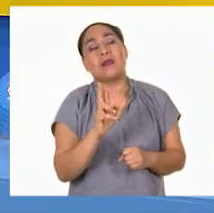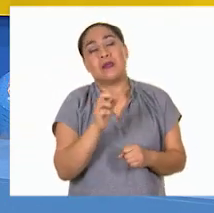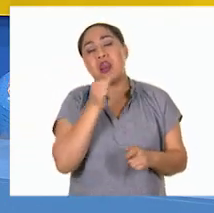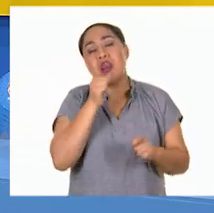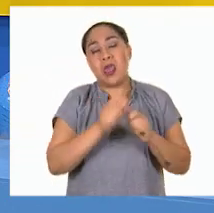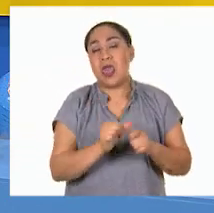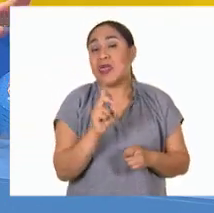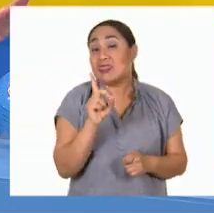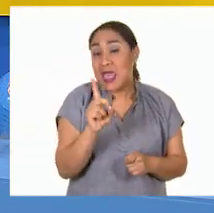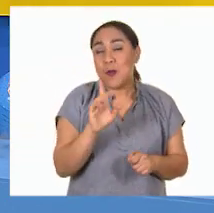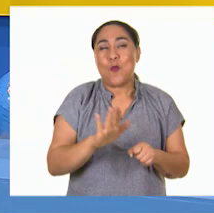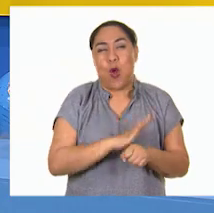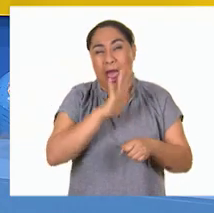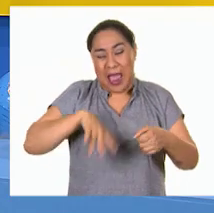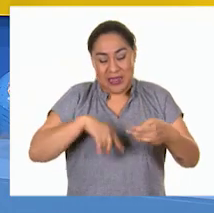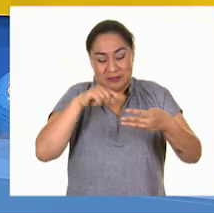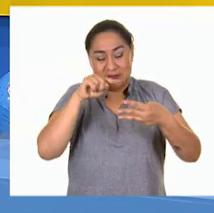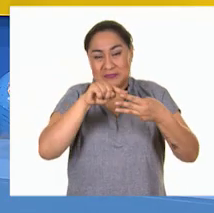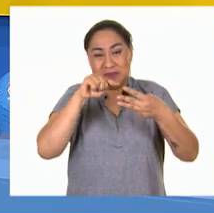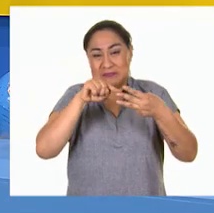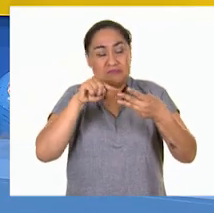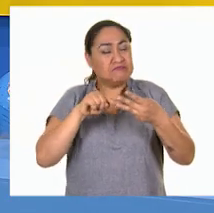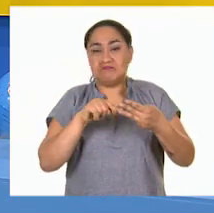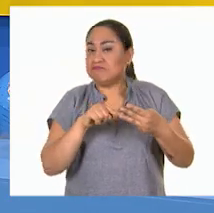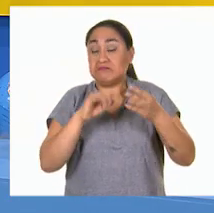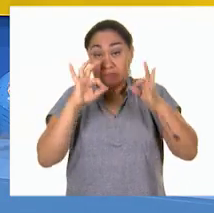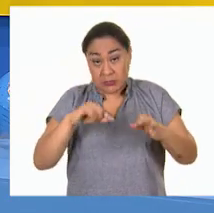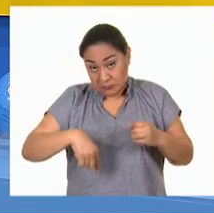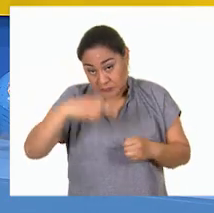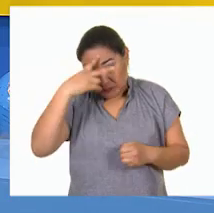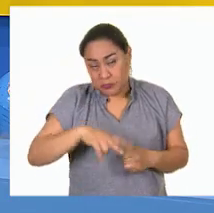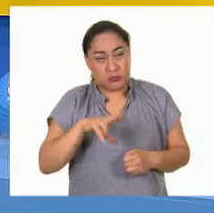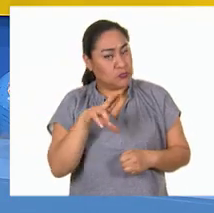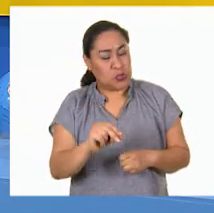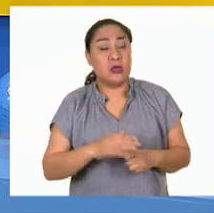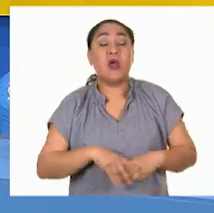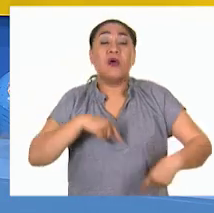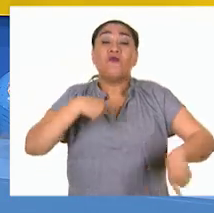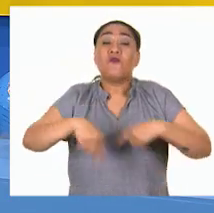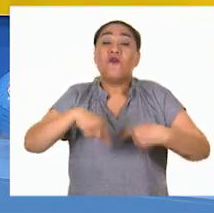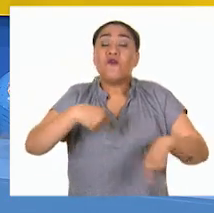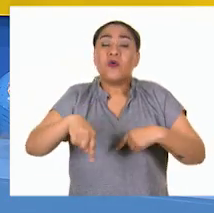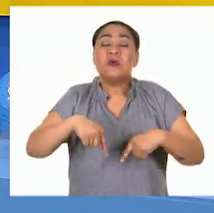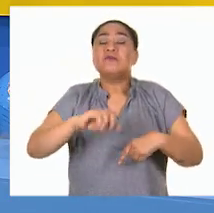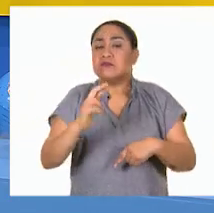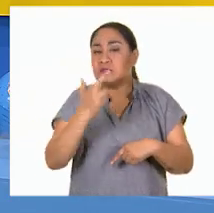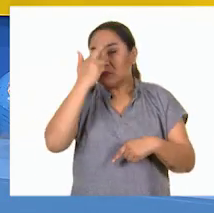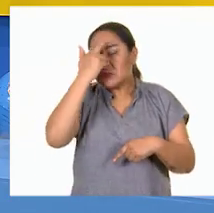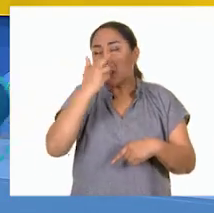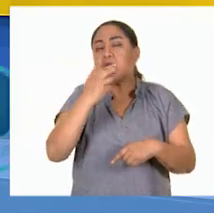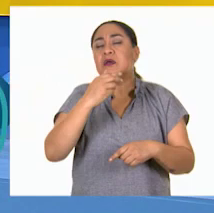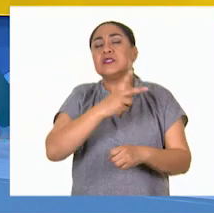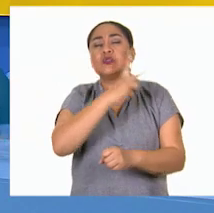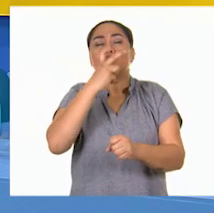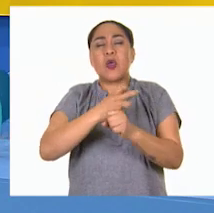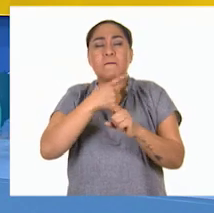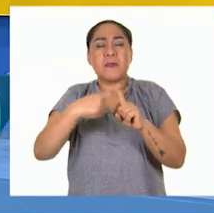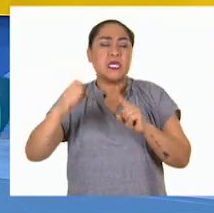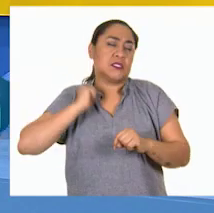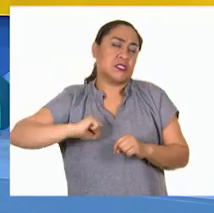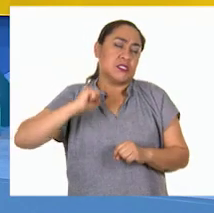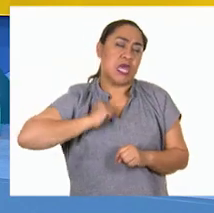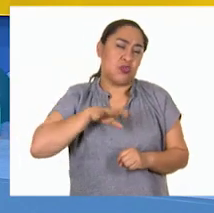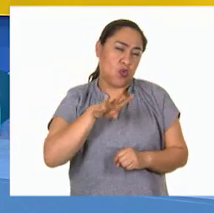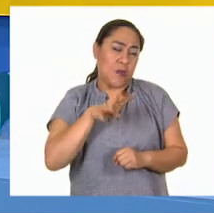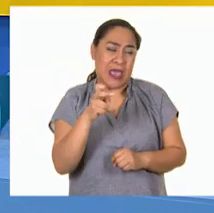D, ya que ninguno de esos deportes nació en nuestro país. El fútbol nació durante la segunda mitad del siglo XIX, precisamente